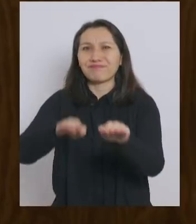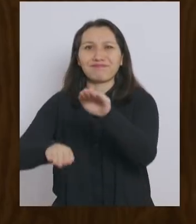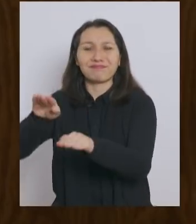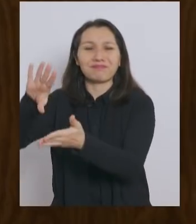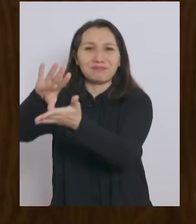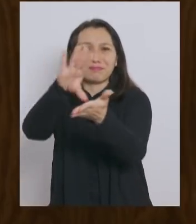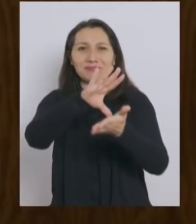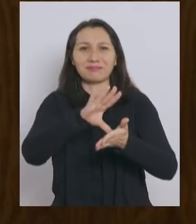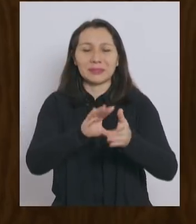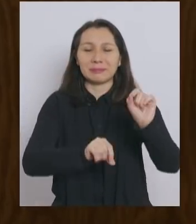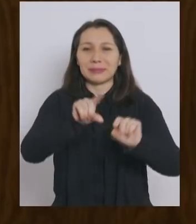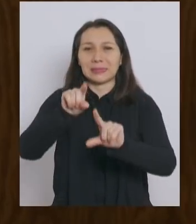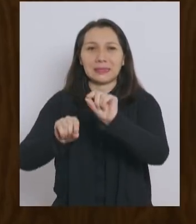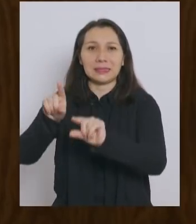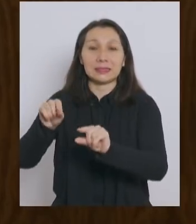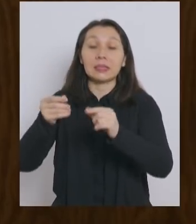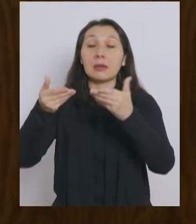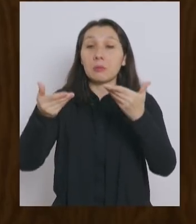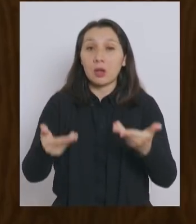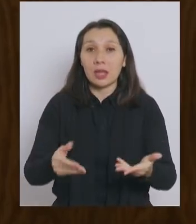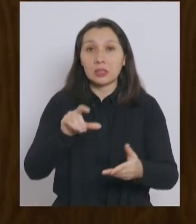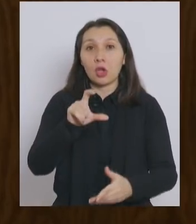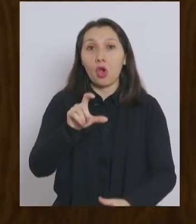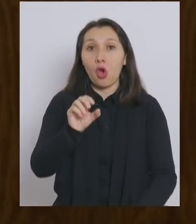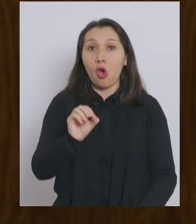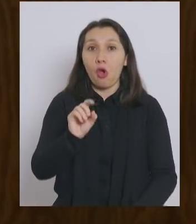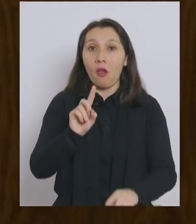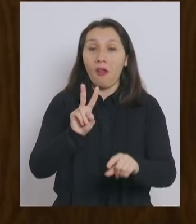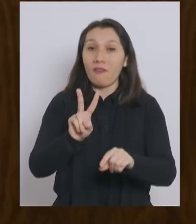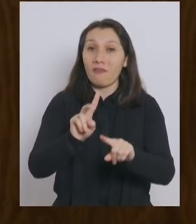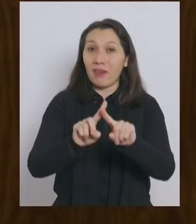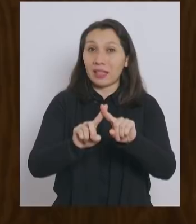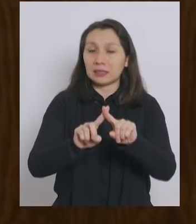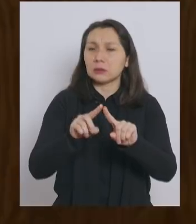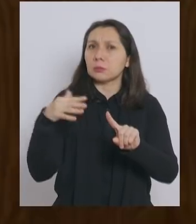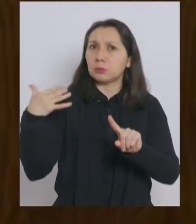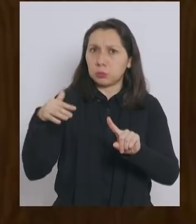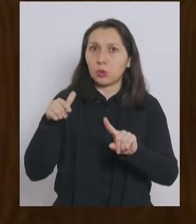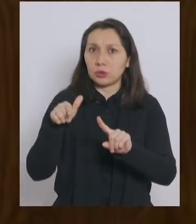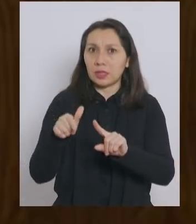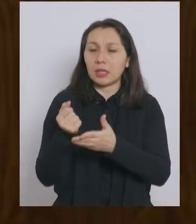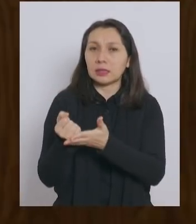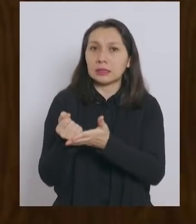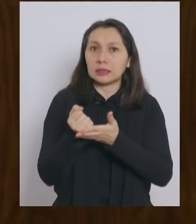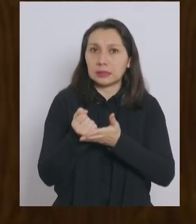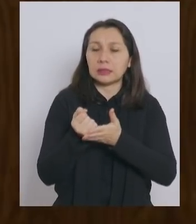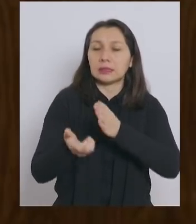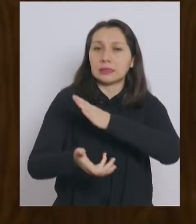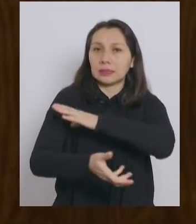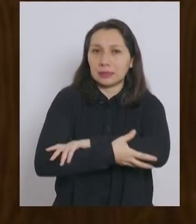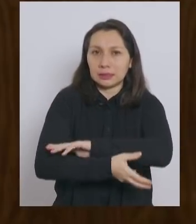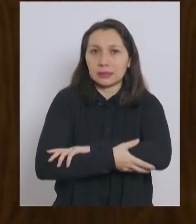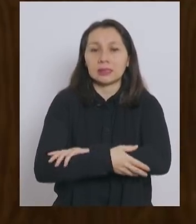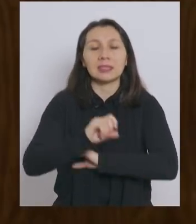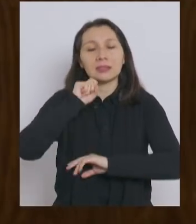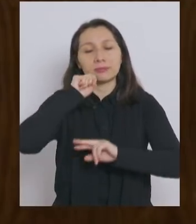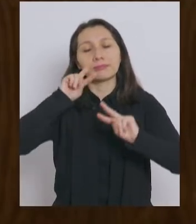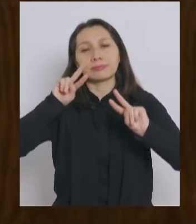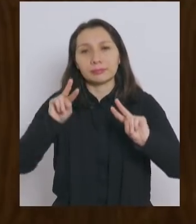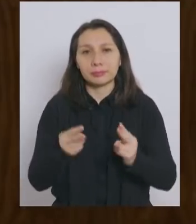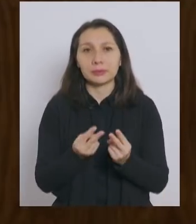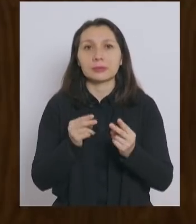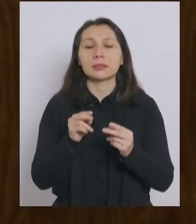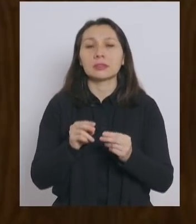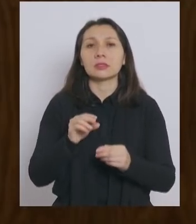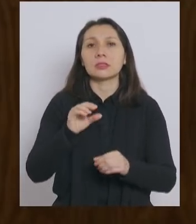eso esta instancia COVAX es tremendamente relevante. COVAX entonces corresponde